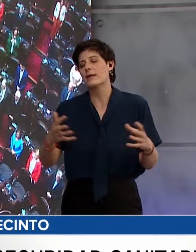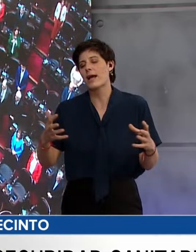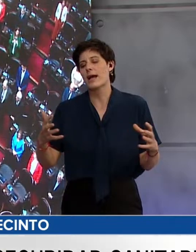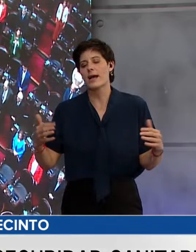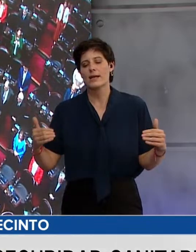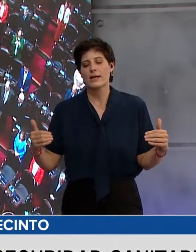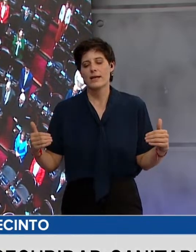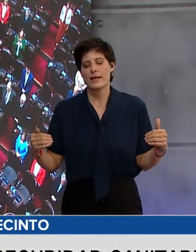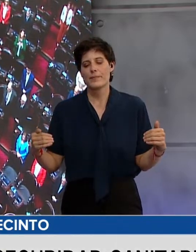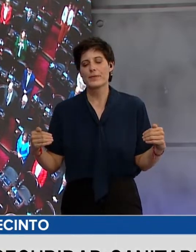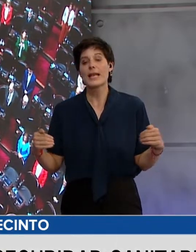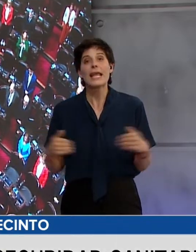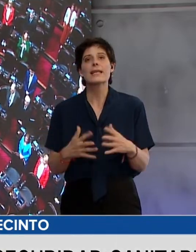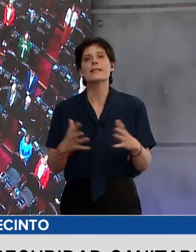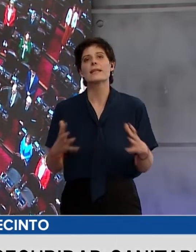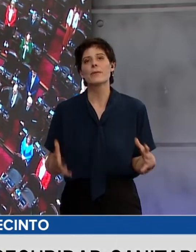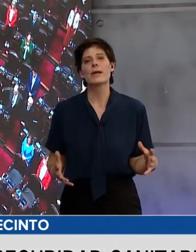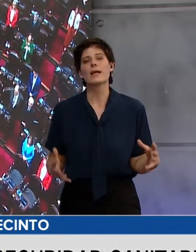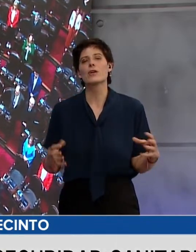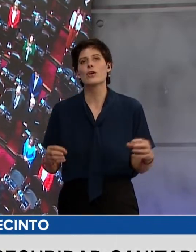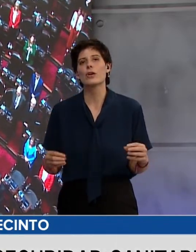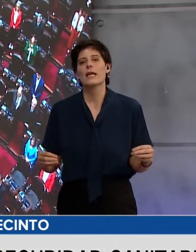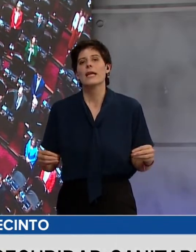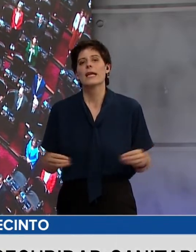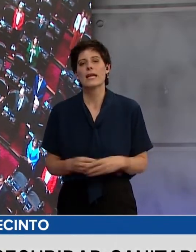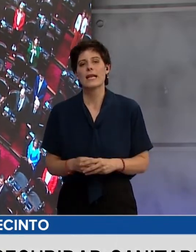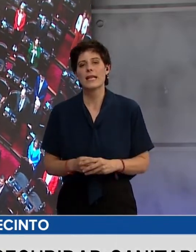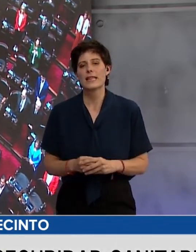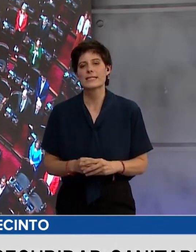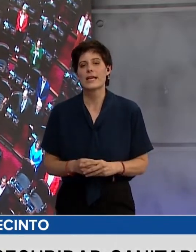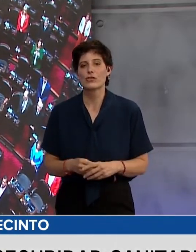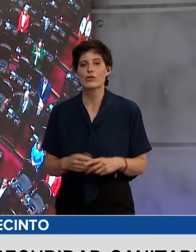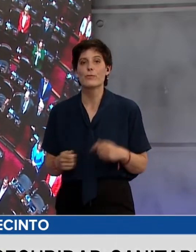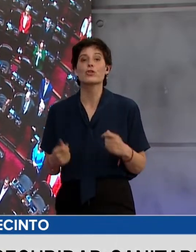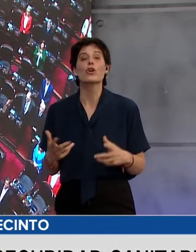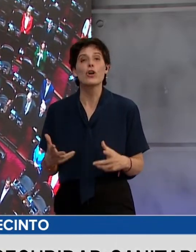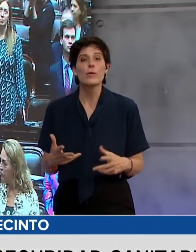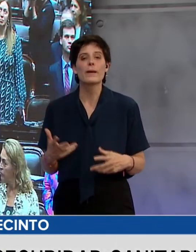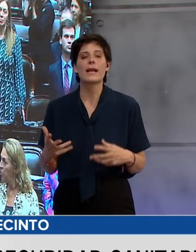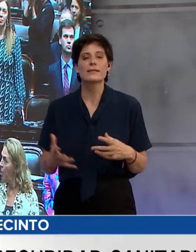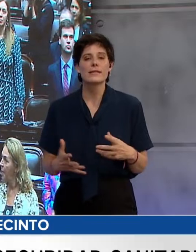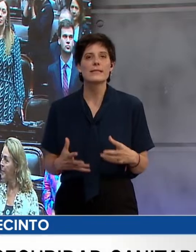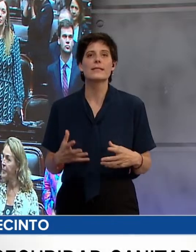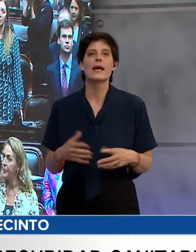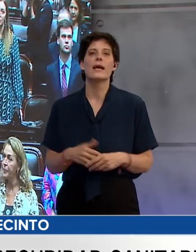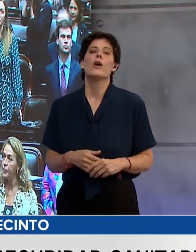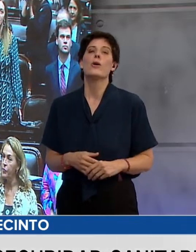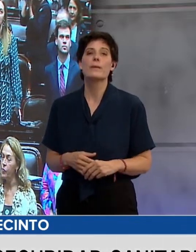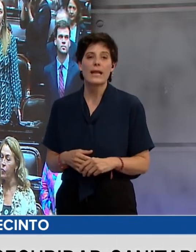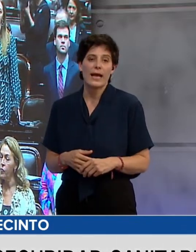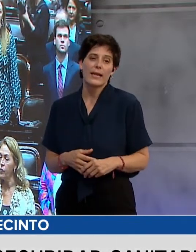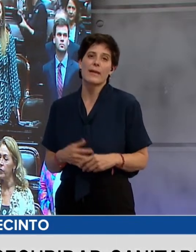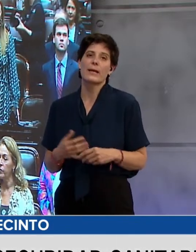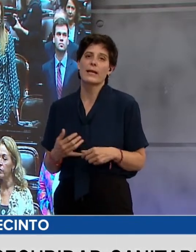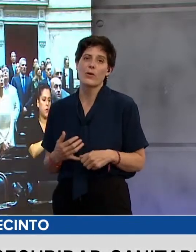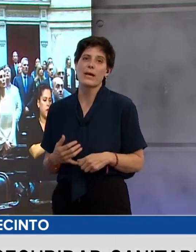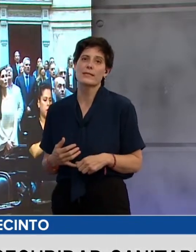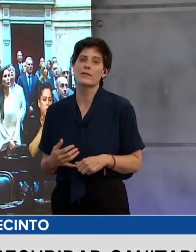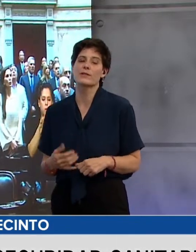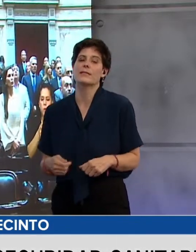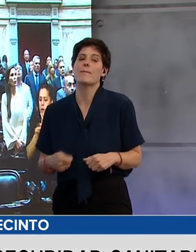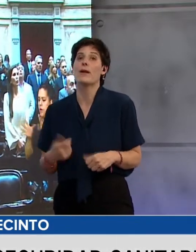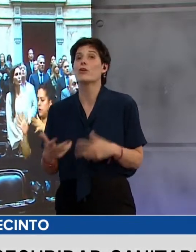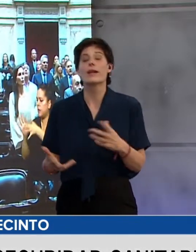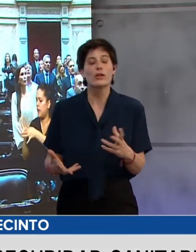sanción, una ley que tiene que ver con el desarrollo de protocolos para la asistencia hospitalaria, para que no